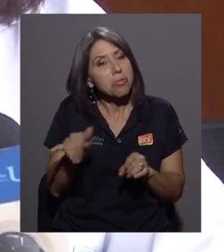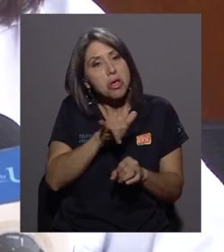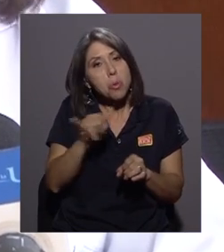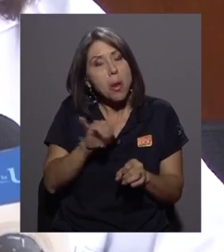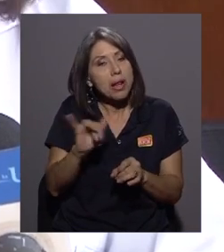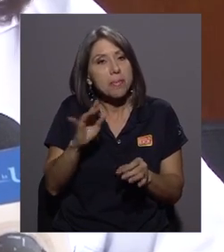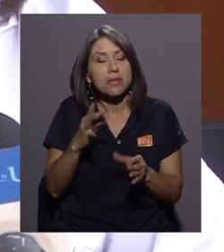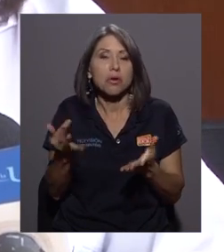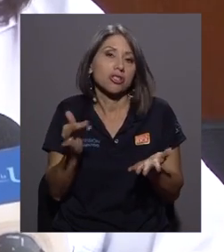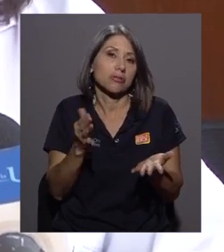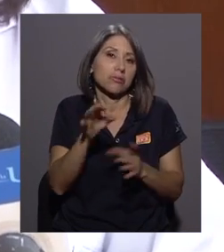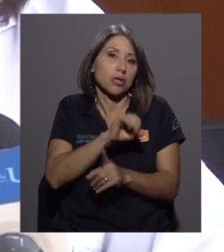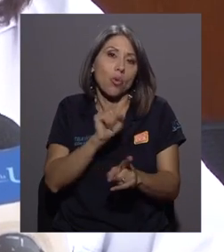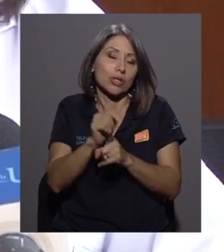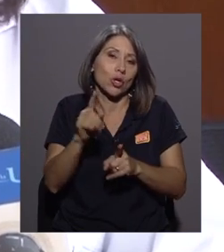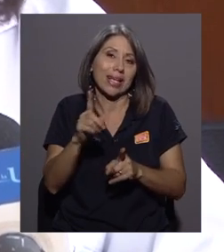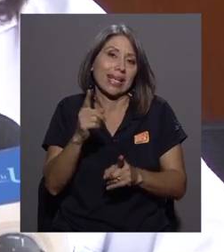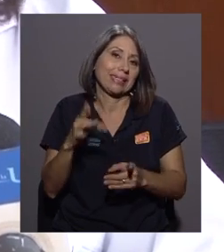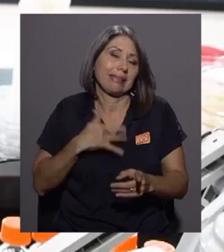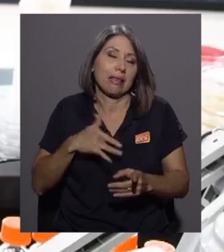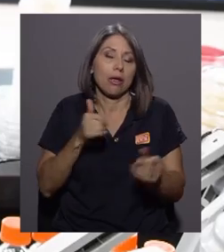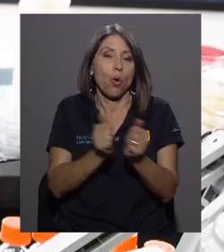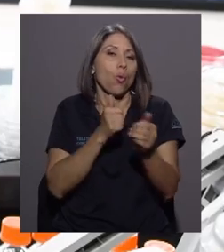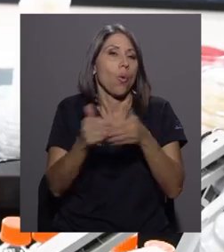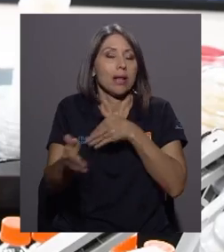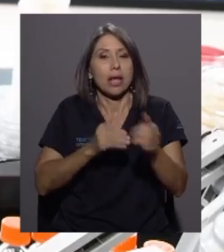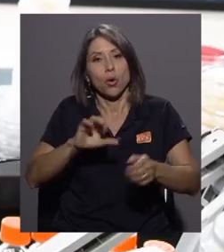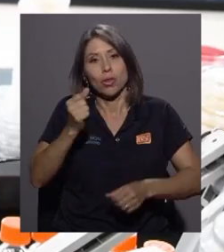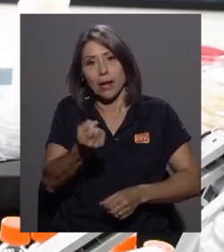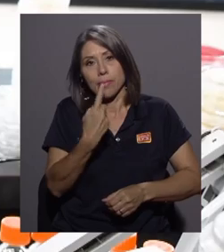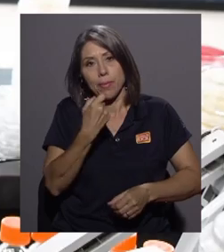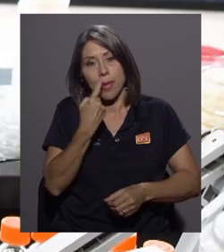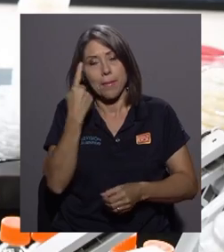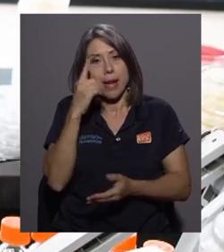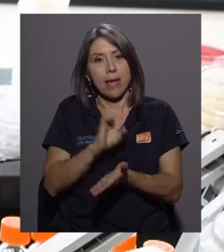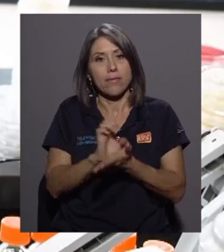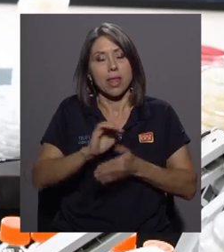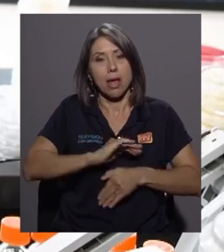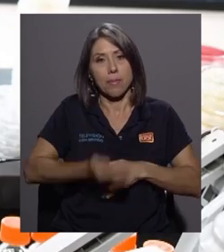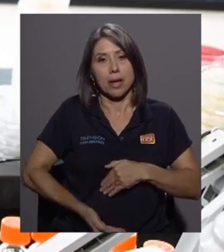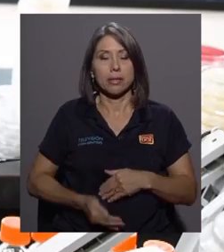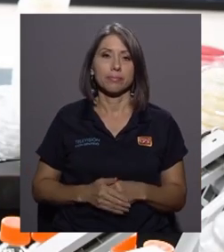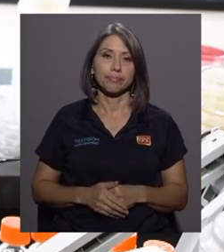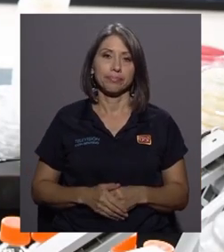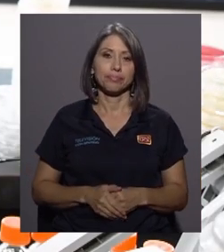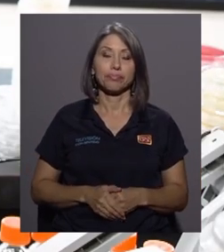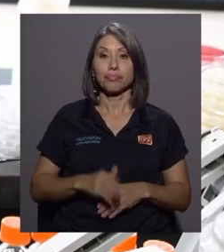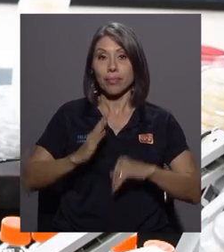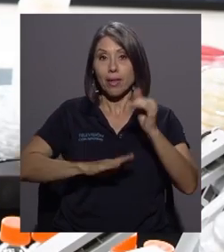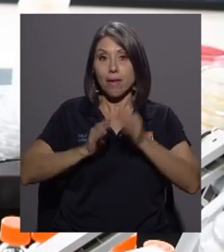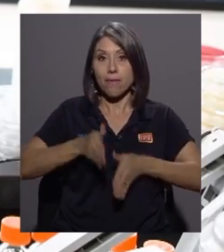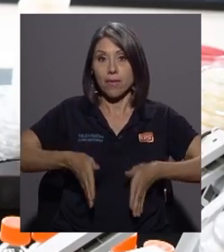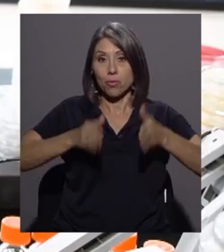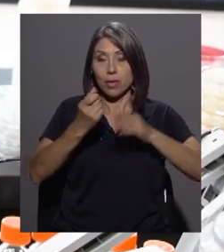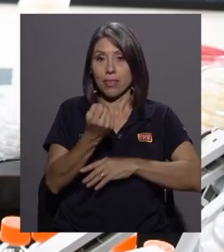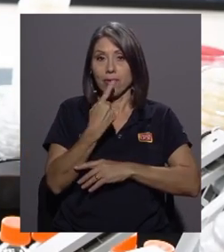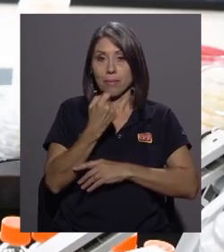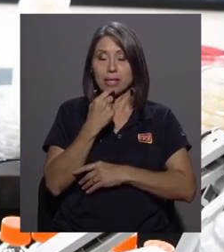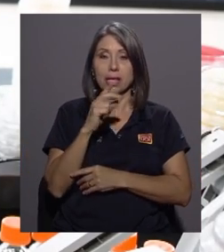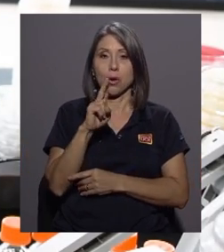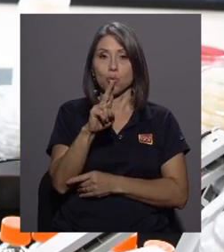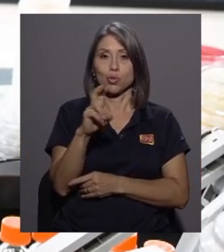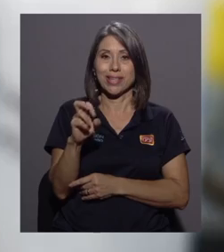efectos secundarios que cualquier otro anticonceptivo tradicionalmente utilizado. El aporte de la Facultad de Farmacia de la